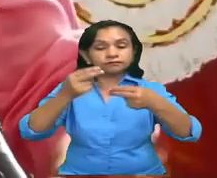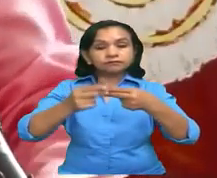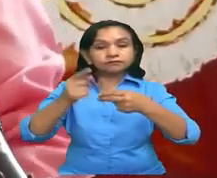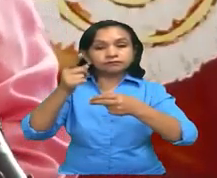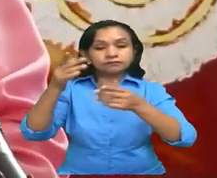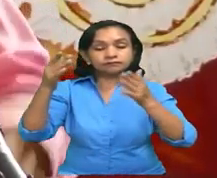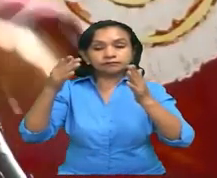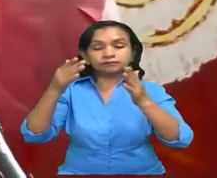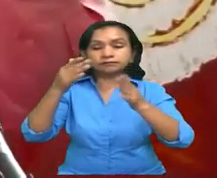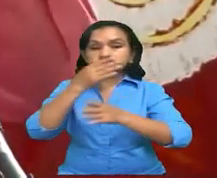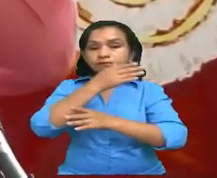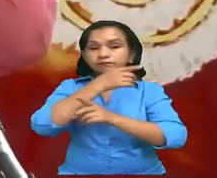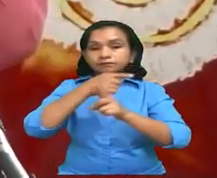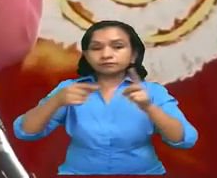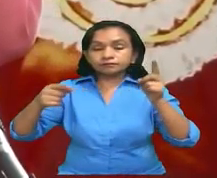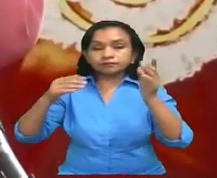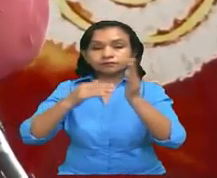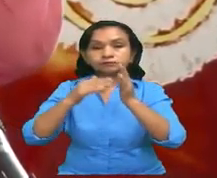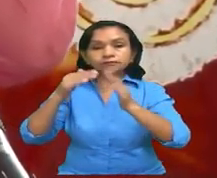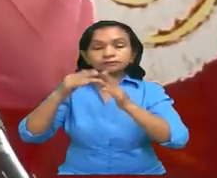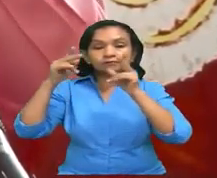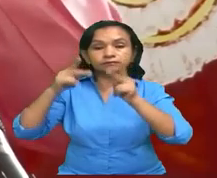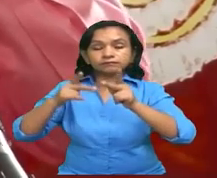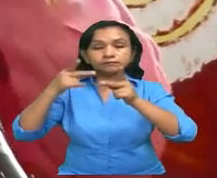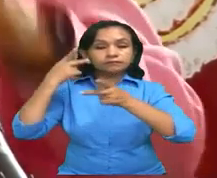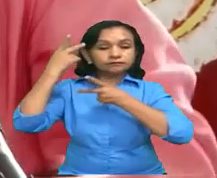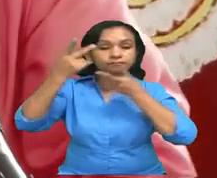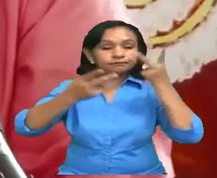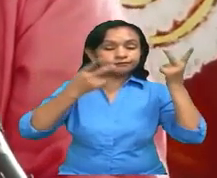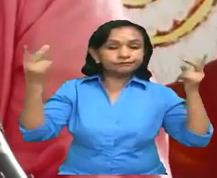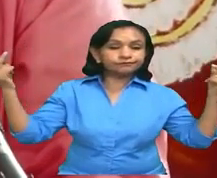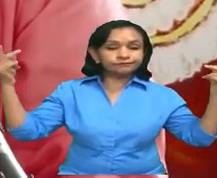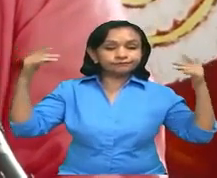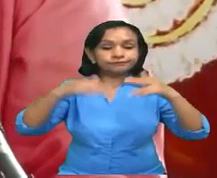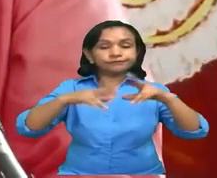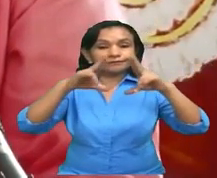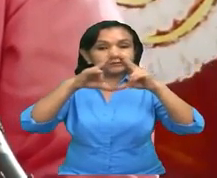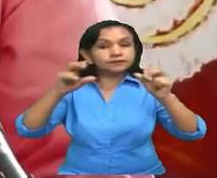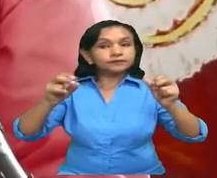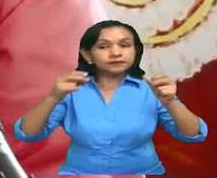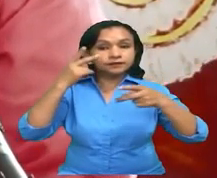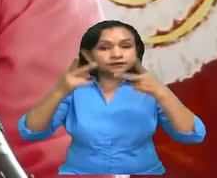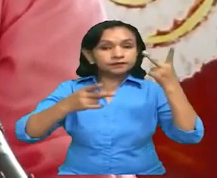generaba divisas en Nicaragua, más que el café, el oro, la carne, como producto.